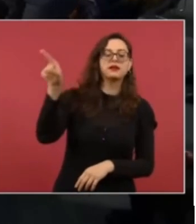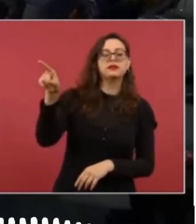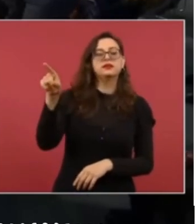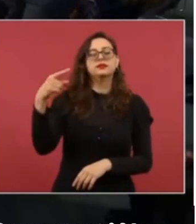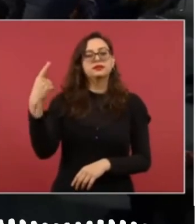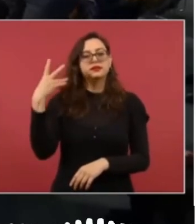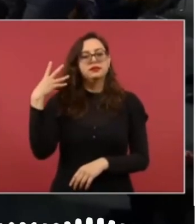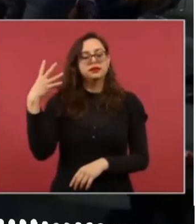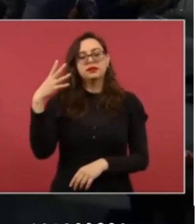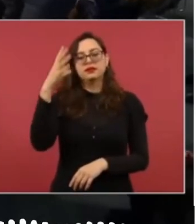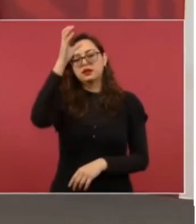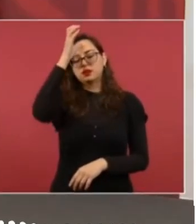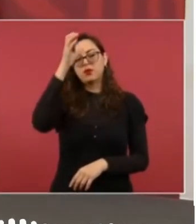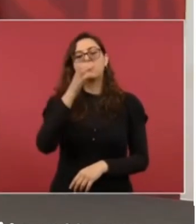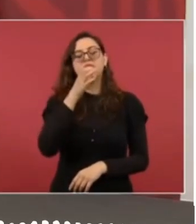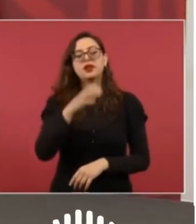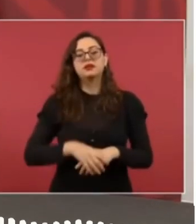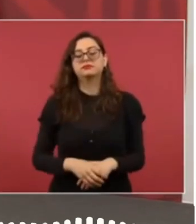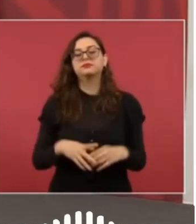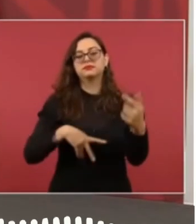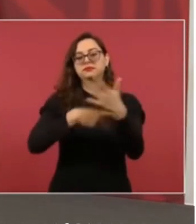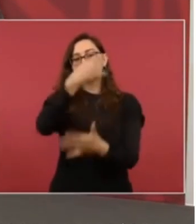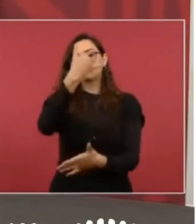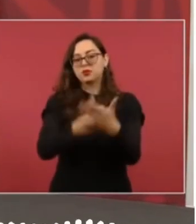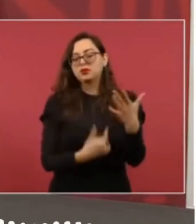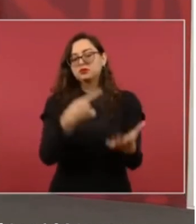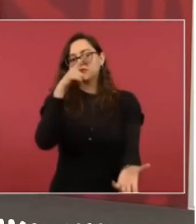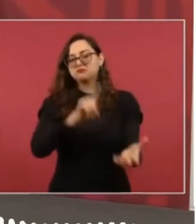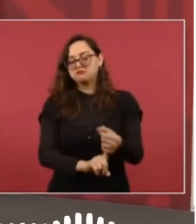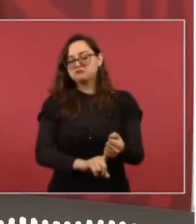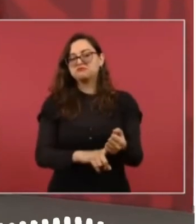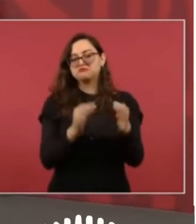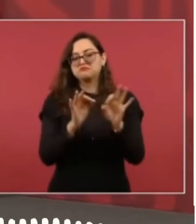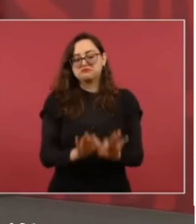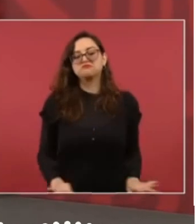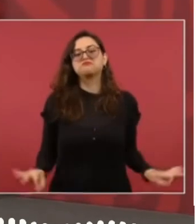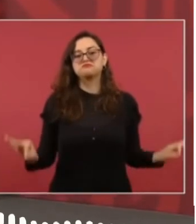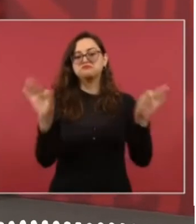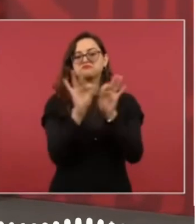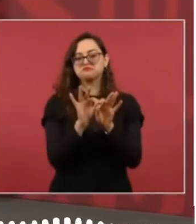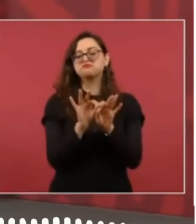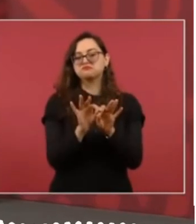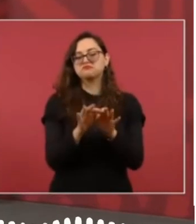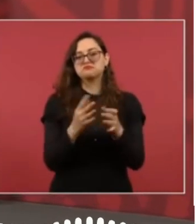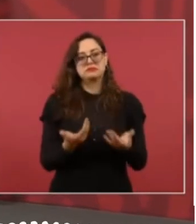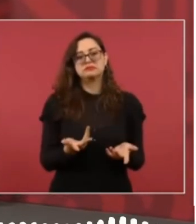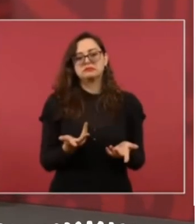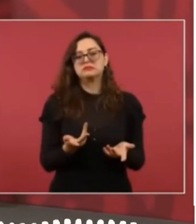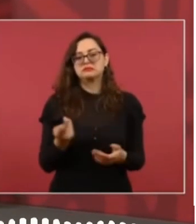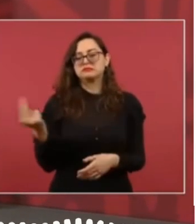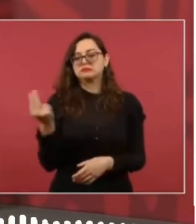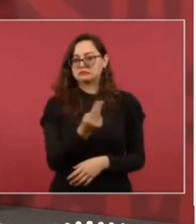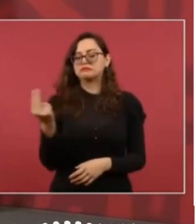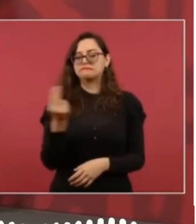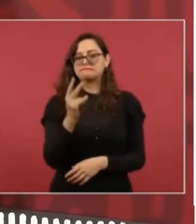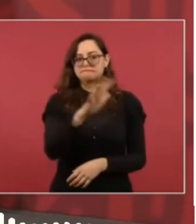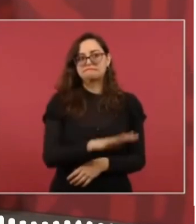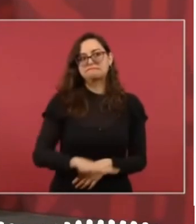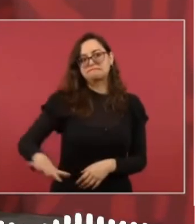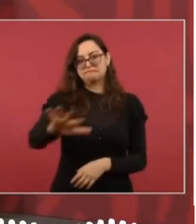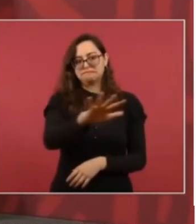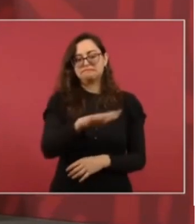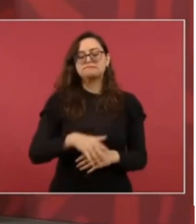cosas con todas sus letras. Yo sí puedo decir que Miguel Riquelme es un corrupto que acaba de comprometer el patrimonio de Coahuila con un decreto a modo